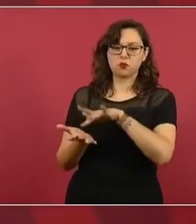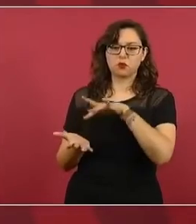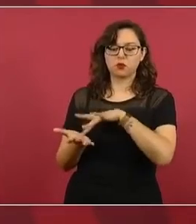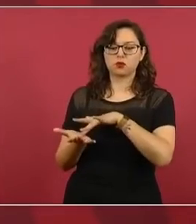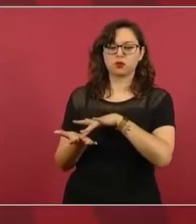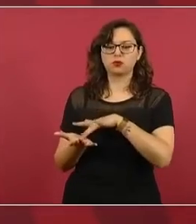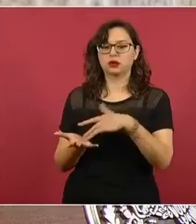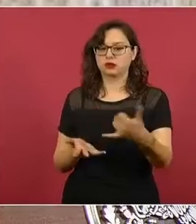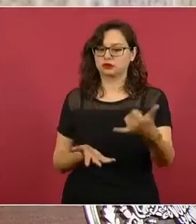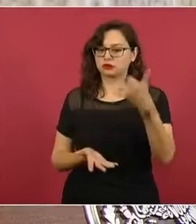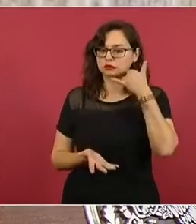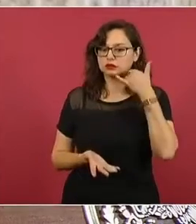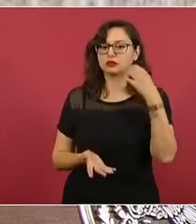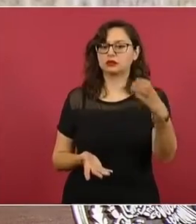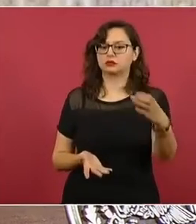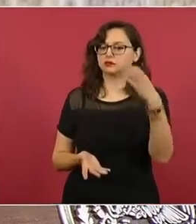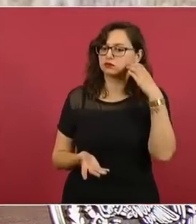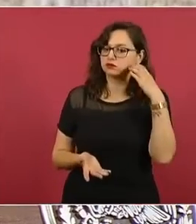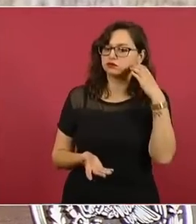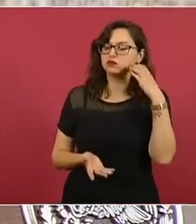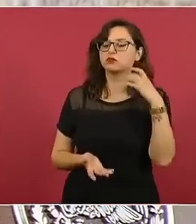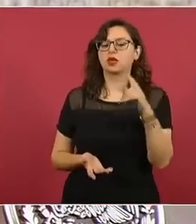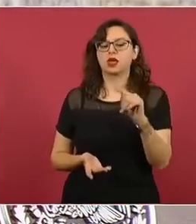anunciando de que ellos